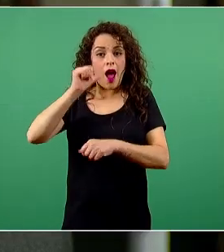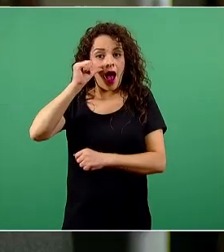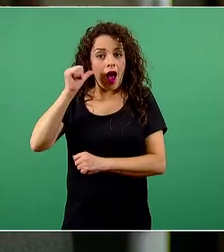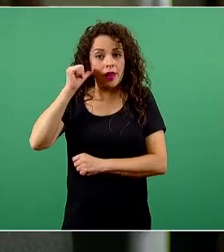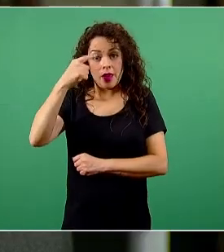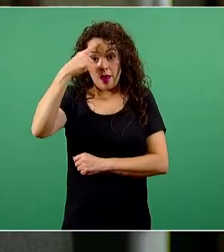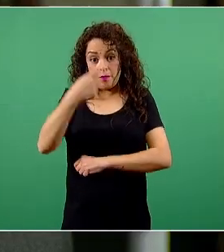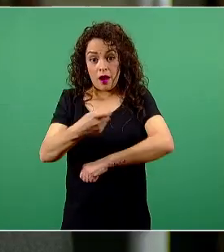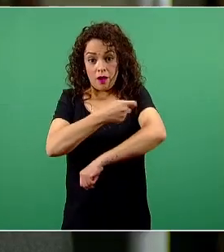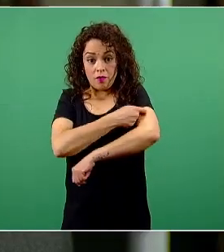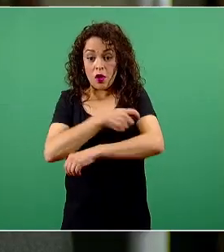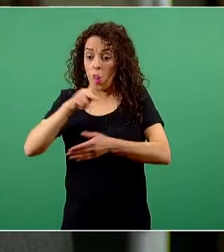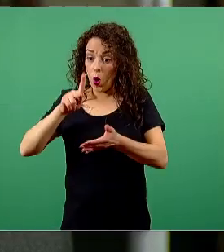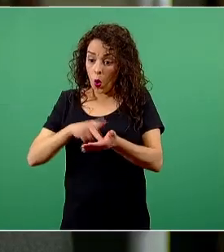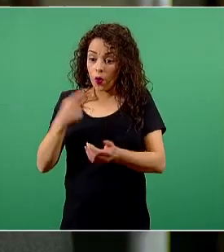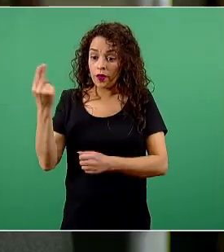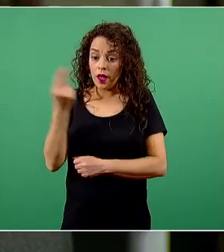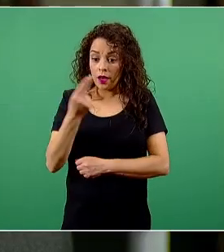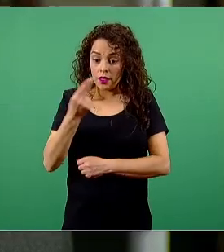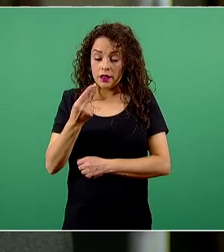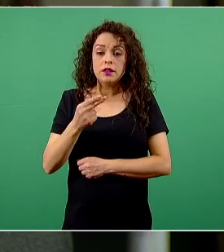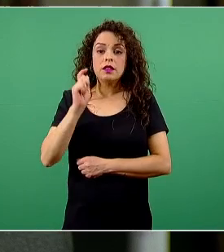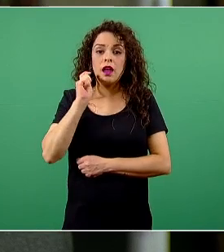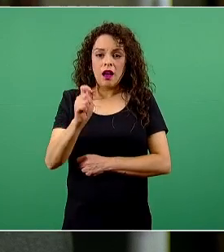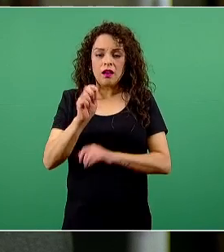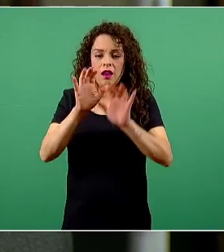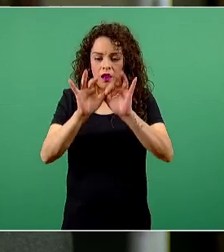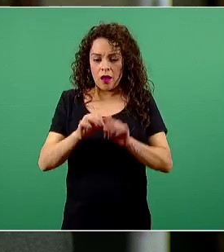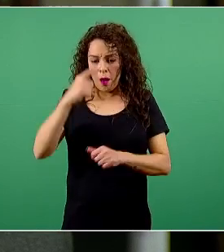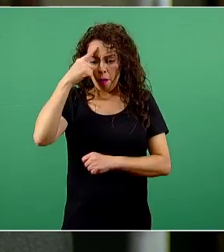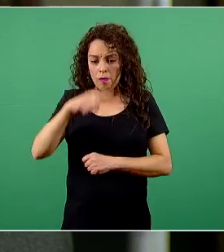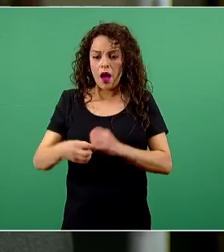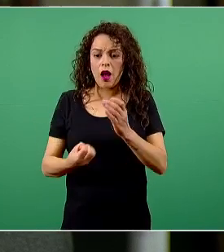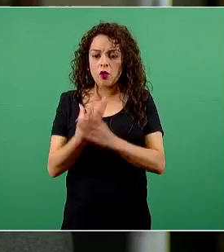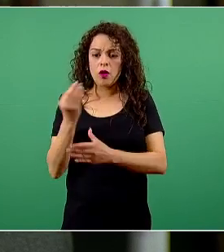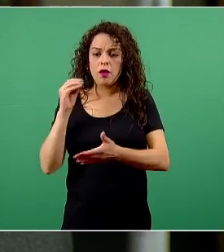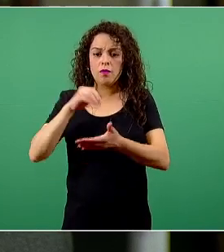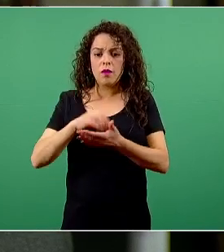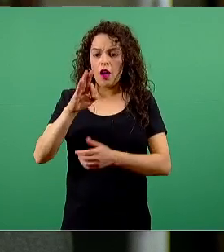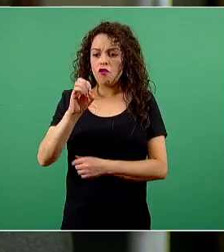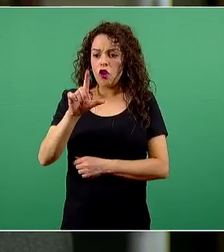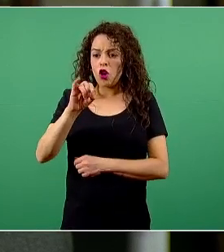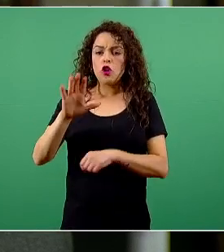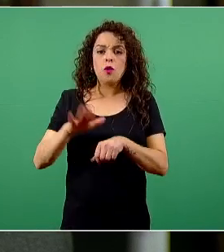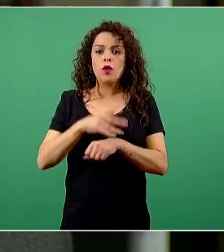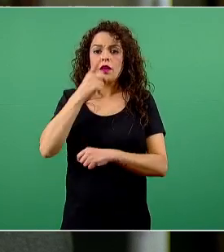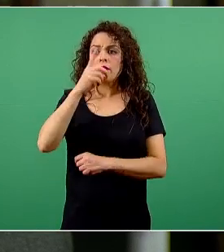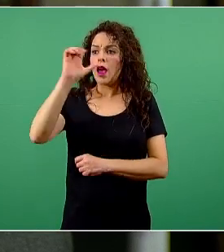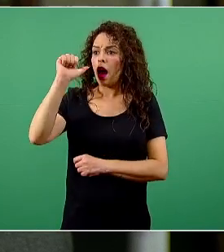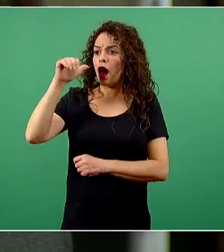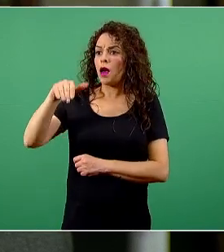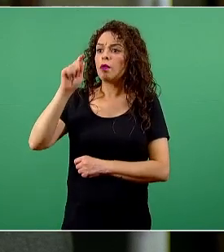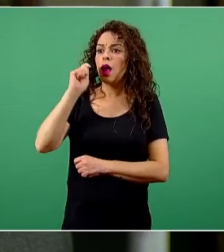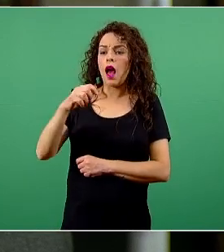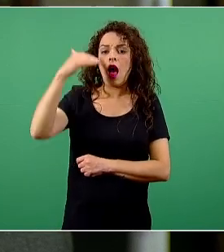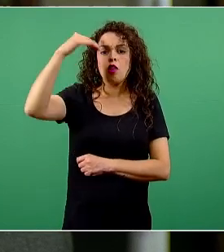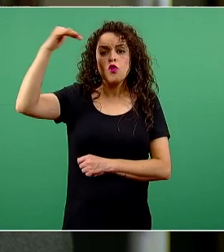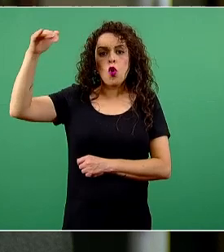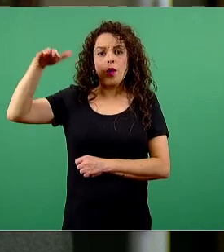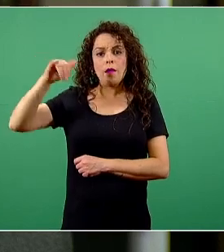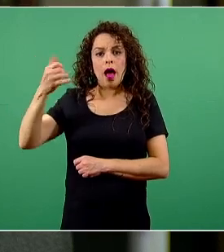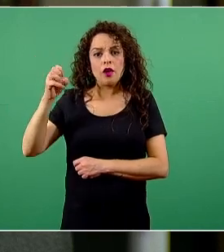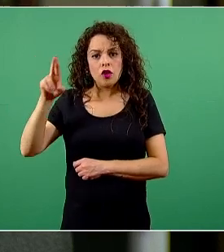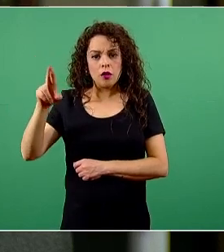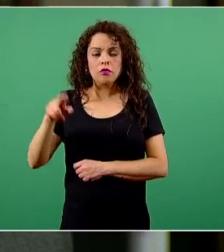hay que volver a meterse para que se les actualice el folio, porque estuvieron saliendo con AM, que es adulto mayor, y tiene que venir como A50 y el